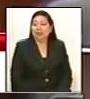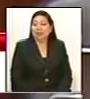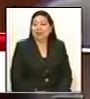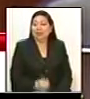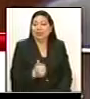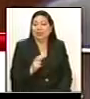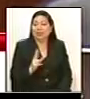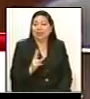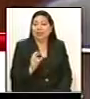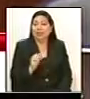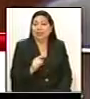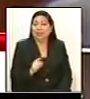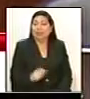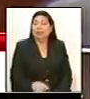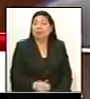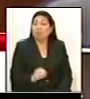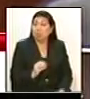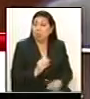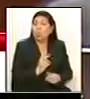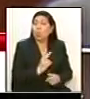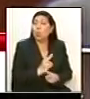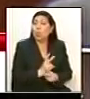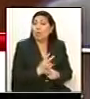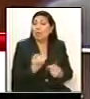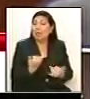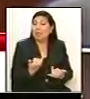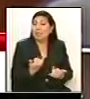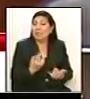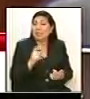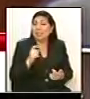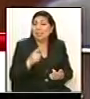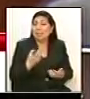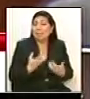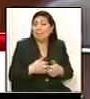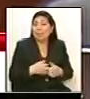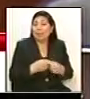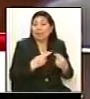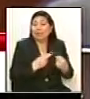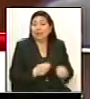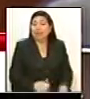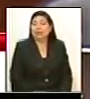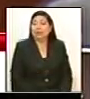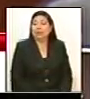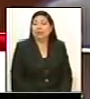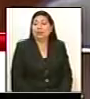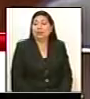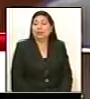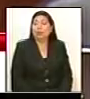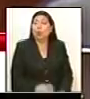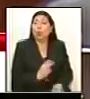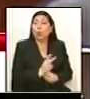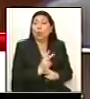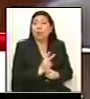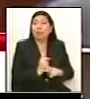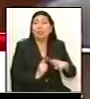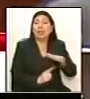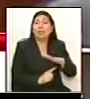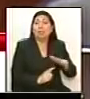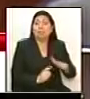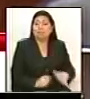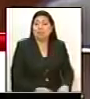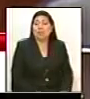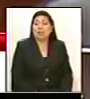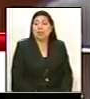Mercedes Araos. Más bien hay que ser muy cuidadoso, porque en esa fase se requiere empresas responsables con el medio ambiente, presidente, y